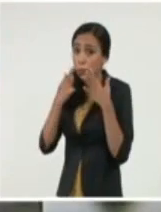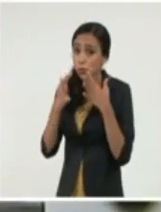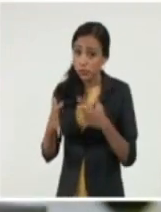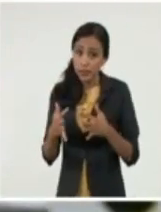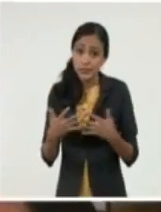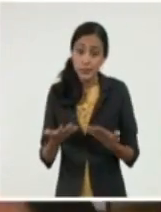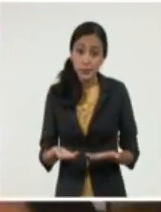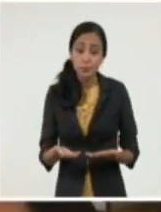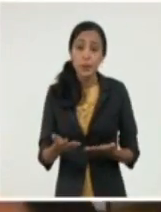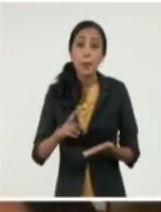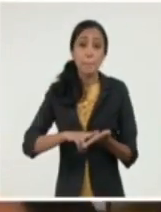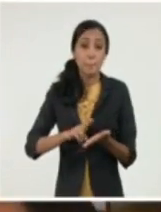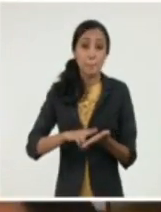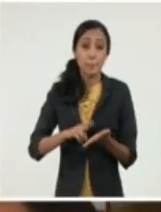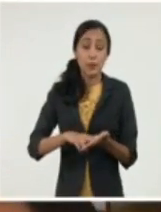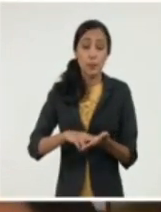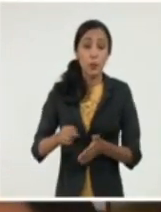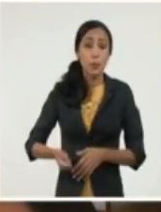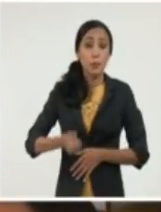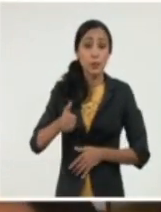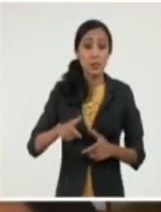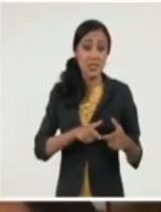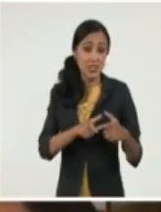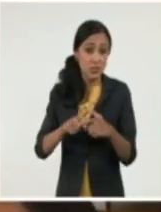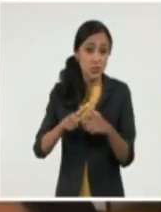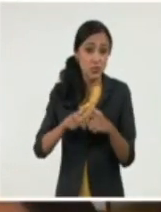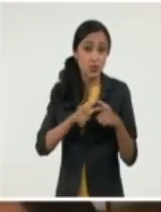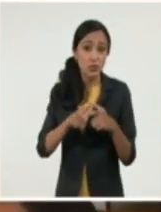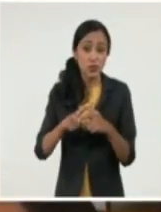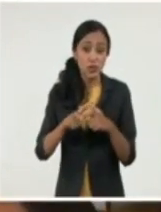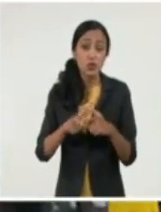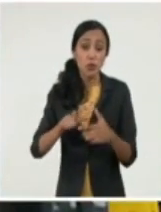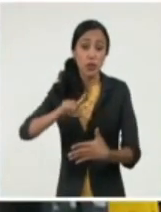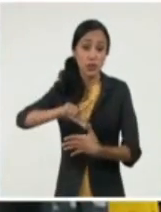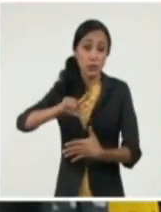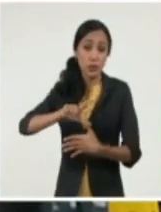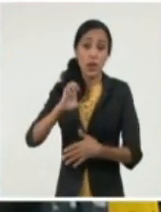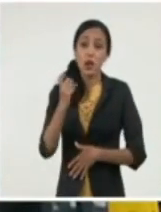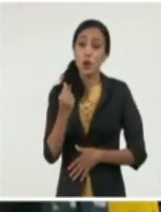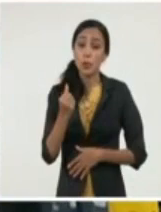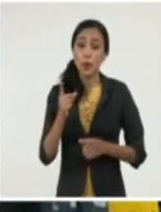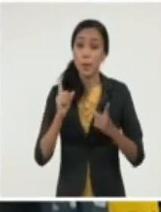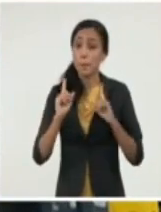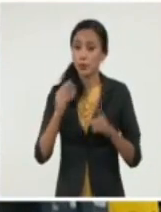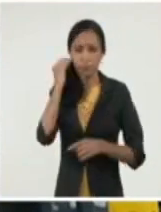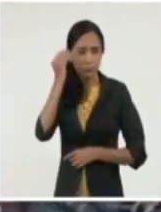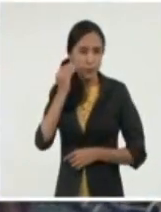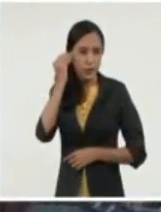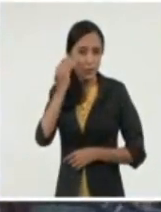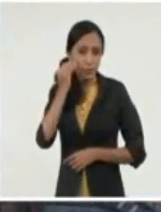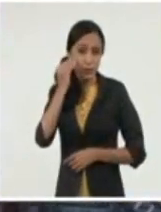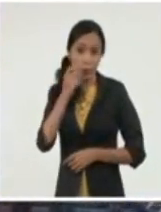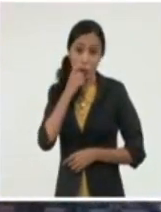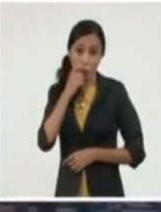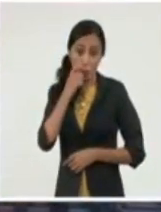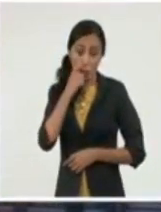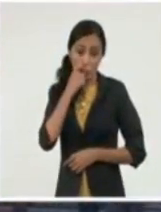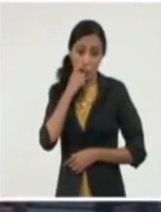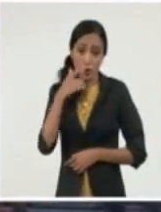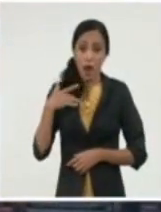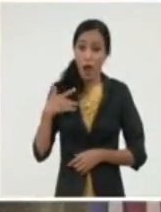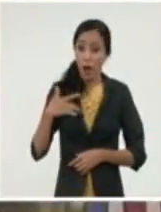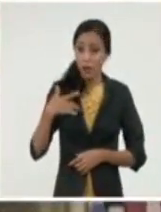El miembro de la presidencia de la Sociedad Latinoamericana de Economía Política y Pensamiento Crítico, el argentino Julio